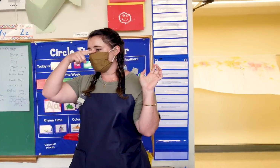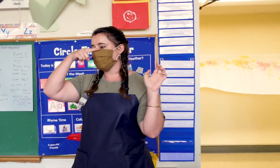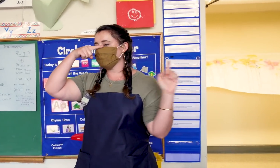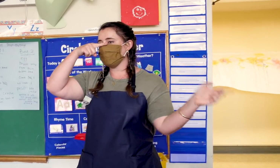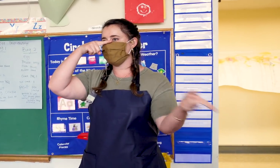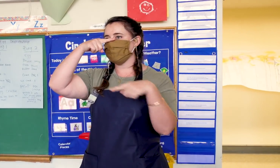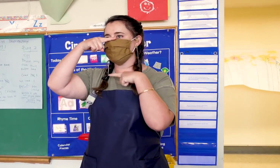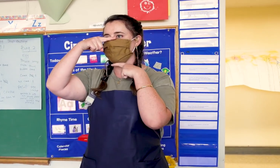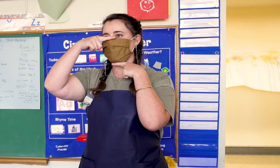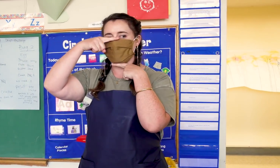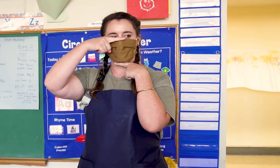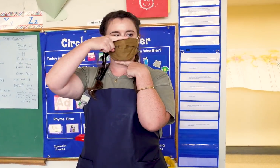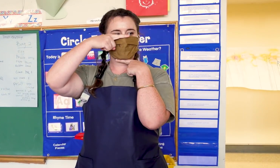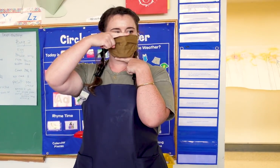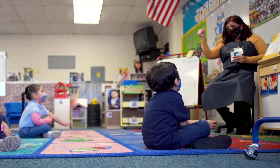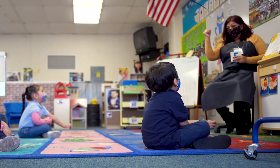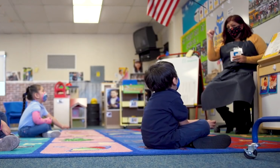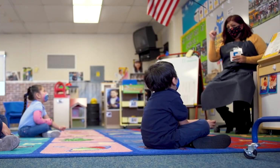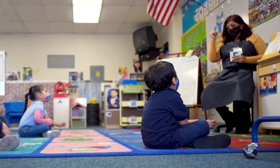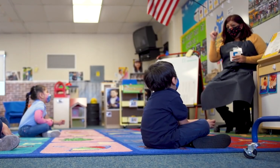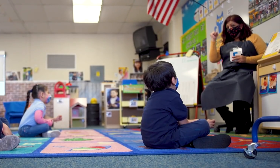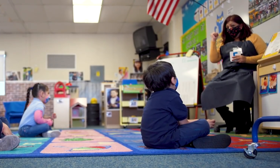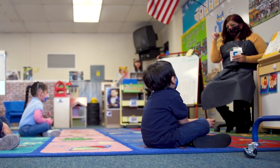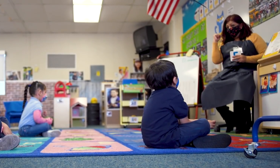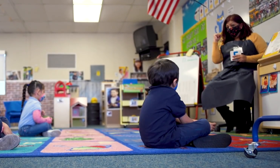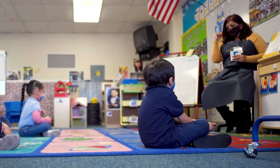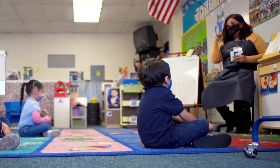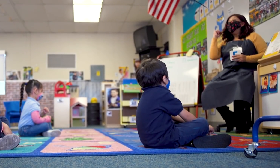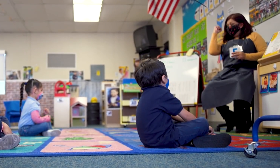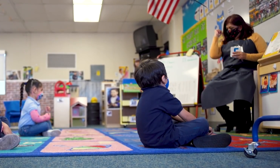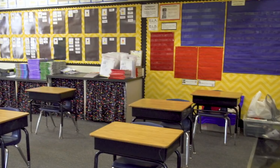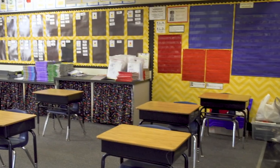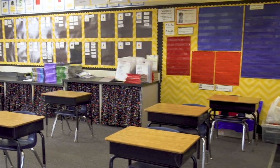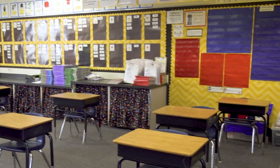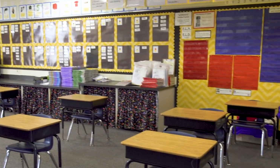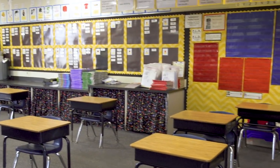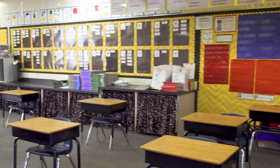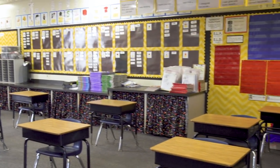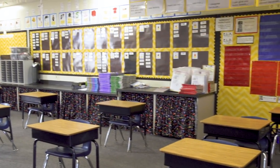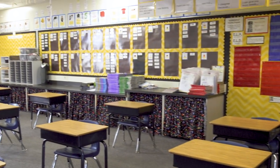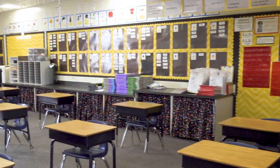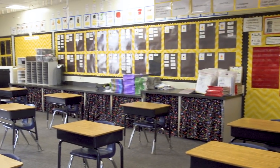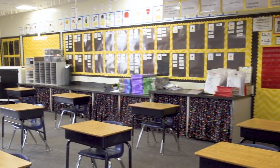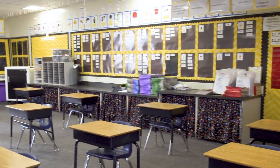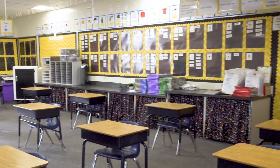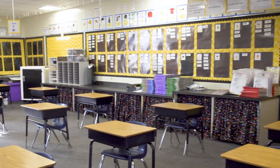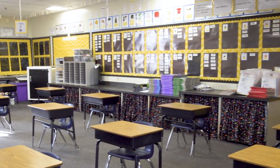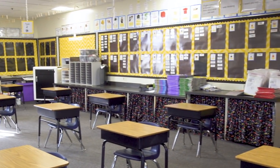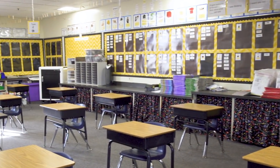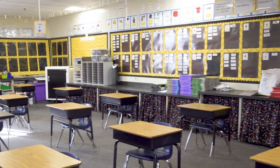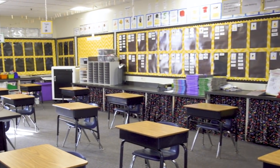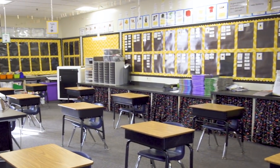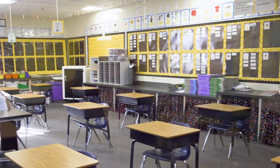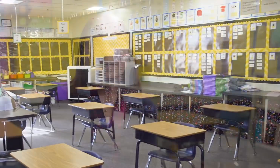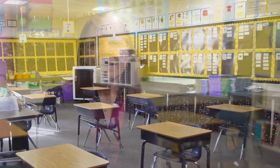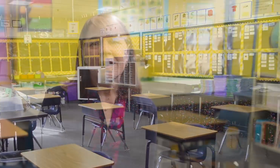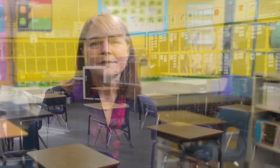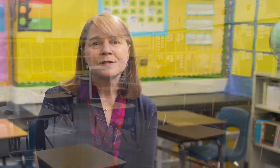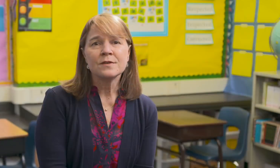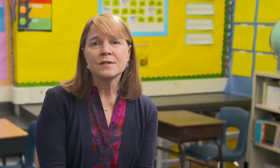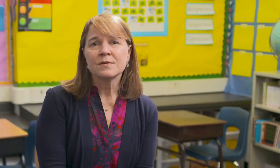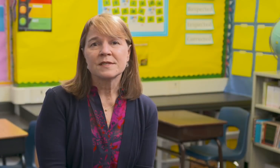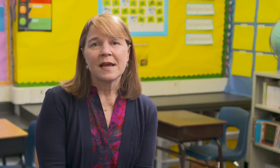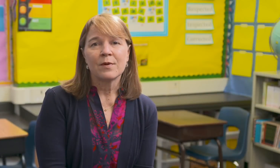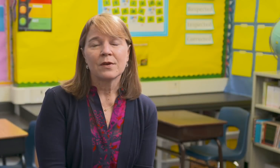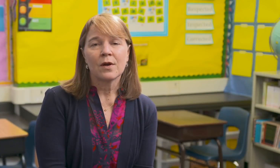de evaluación de salud. Estudiantes tienen que usar cubrebocas. Los escritorios van a estar a 6 pies de distancia.